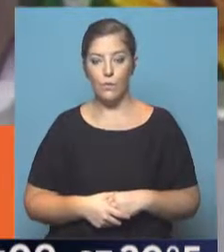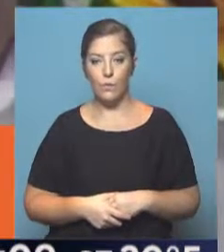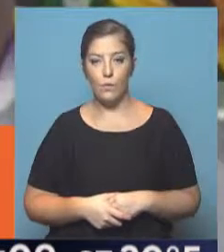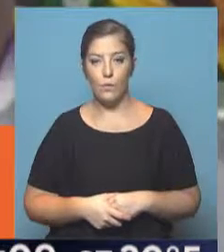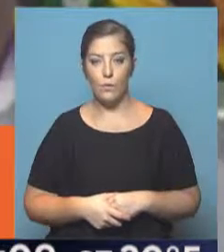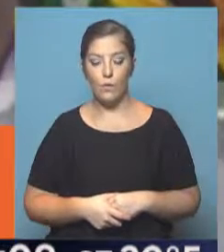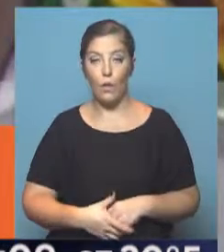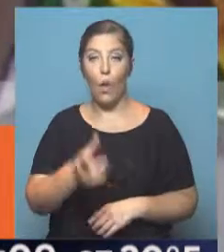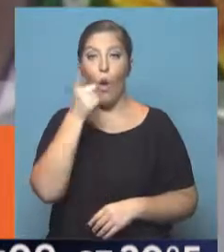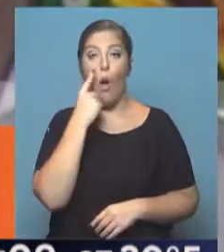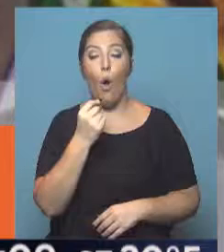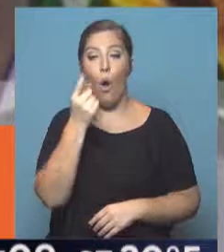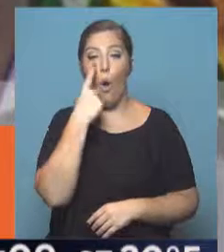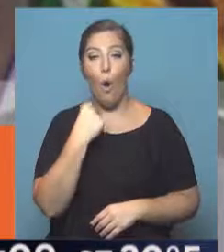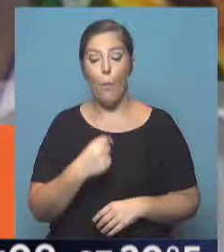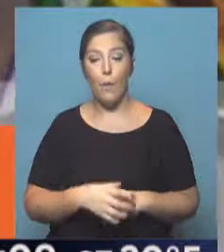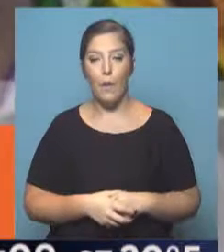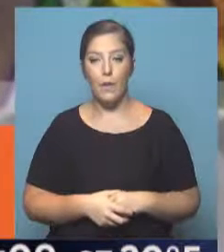es un hombre.